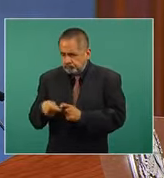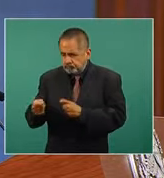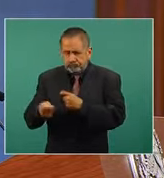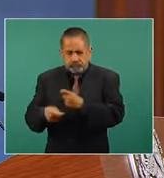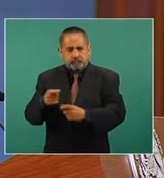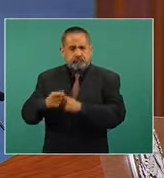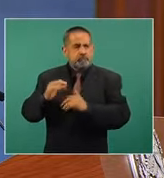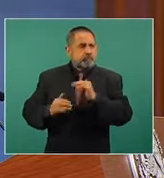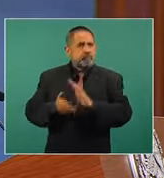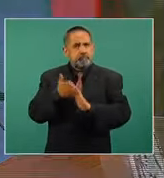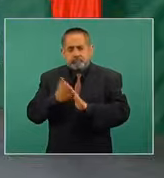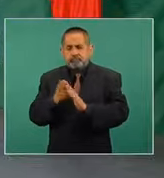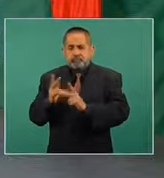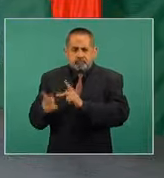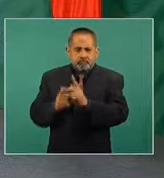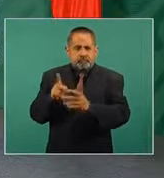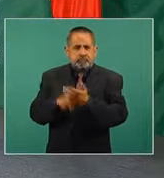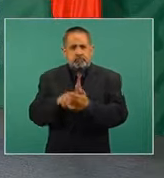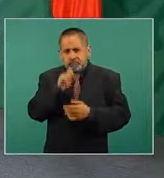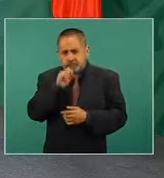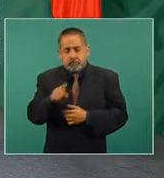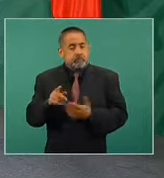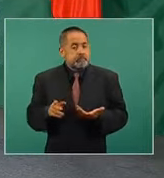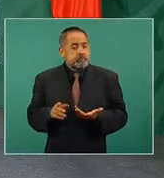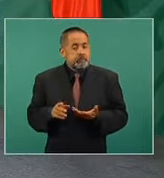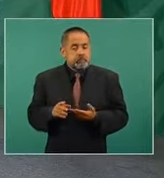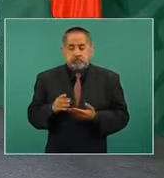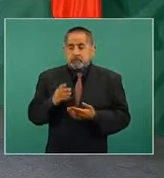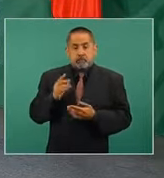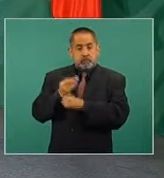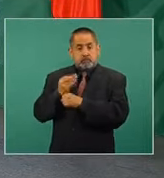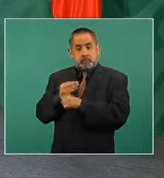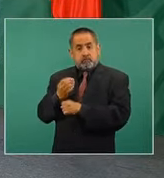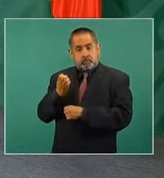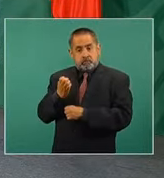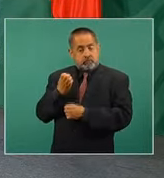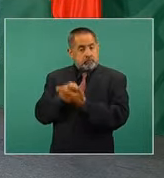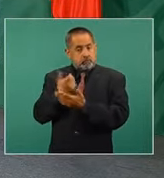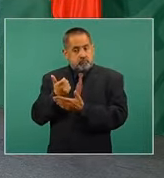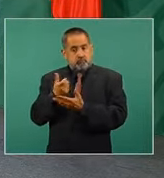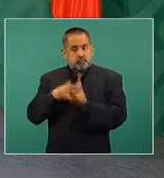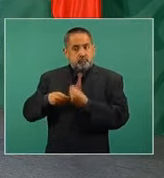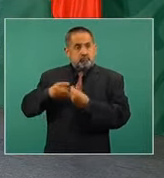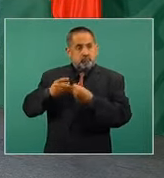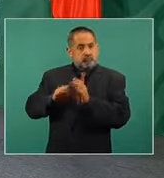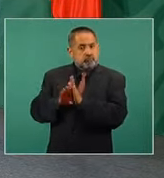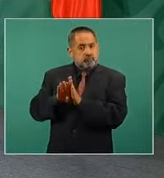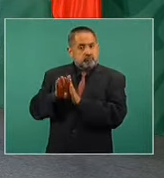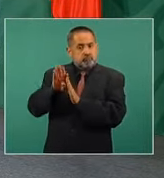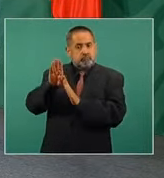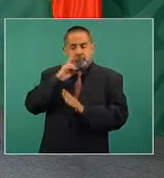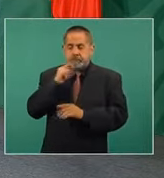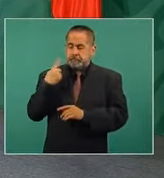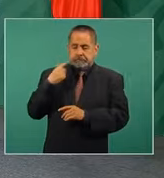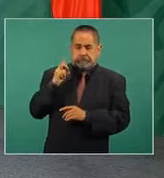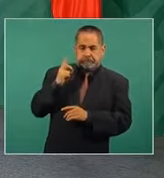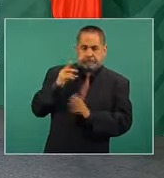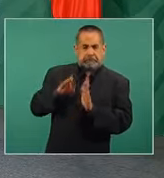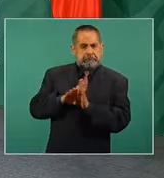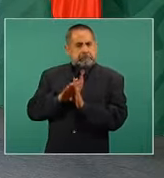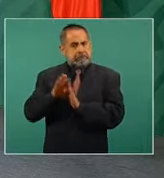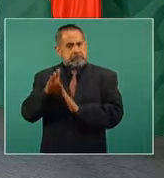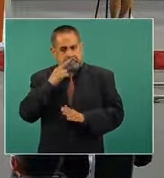construcción, de colocación de créditos, y eso habla también de cómo la economía viene creciendo desde finales del año pasado. En la que